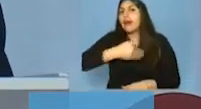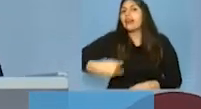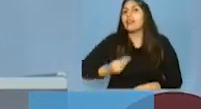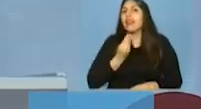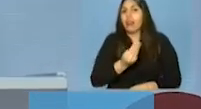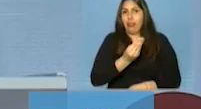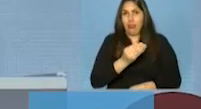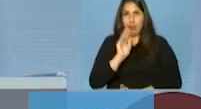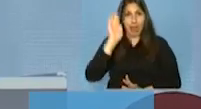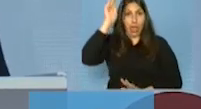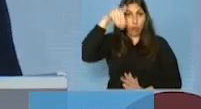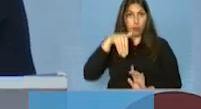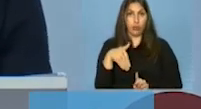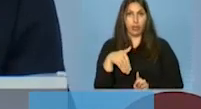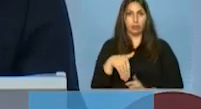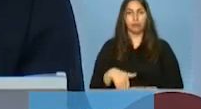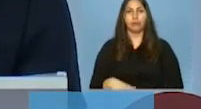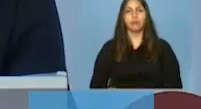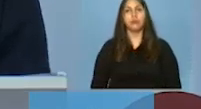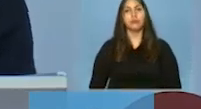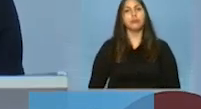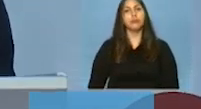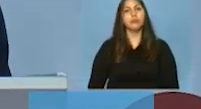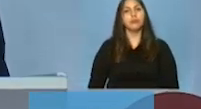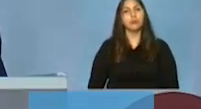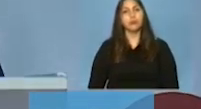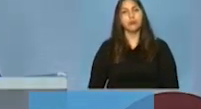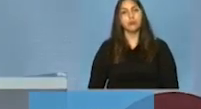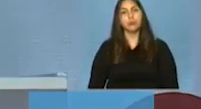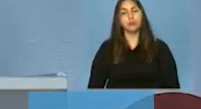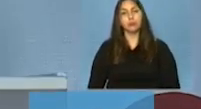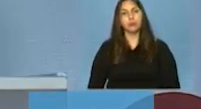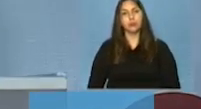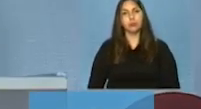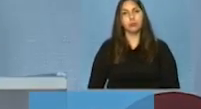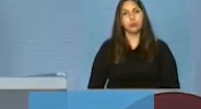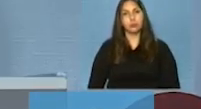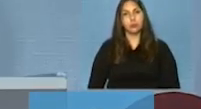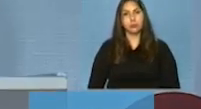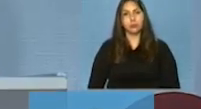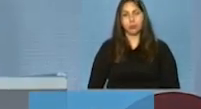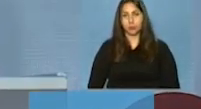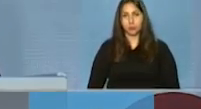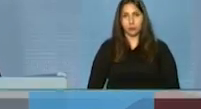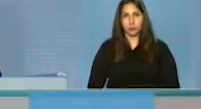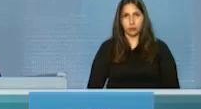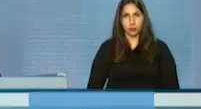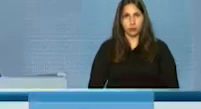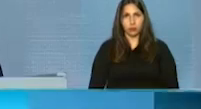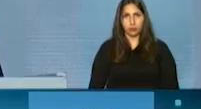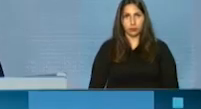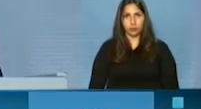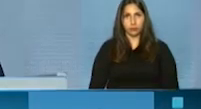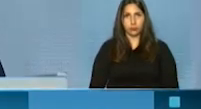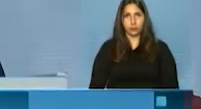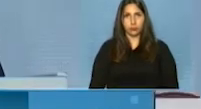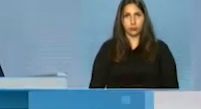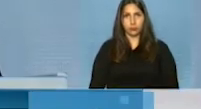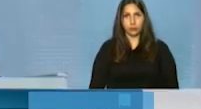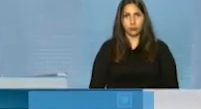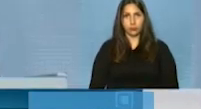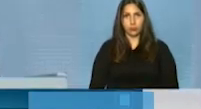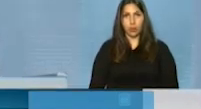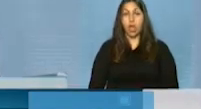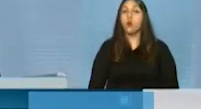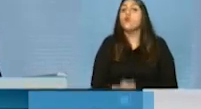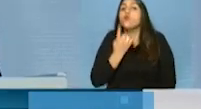entonces, entiendo, es el que presenta lo más previsible, del modo más previsible. Aquí yo diría